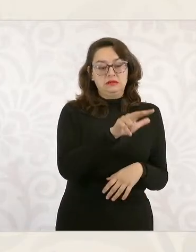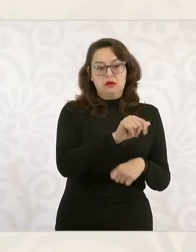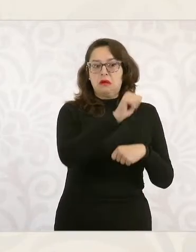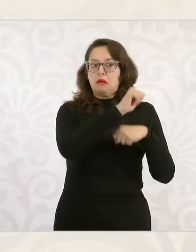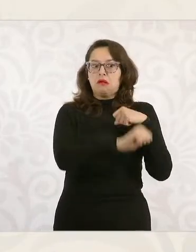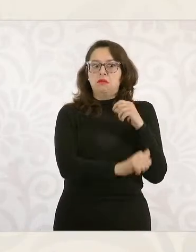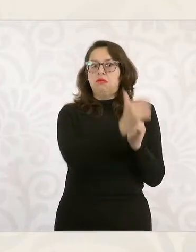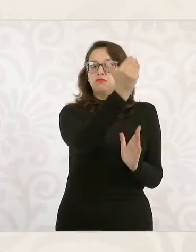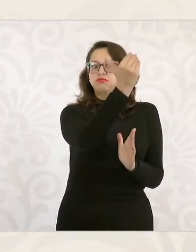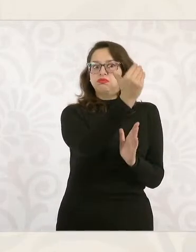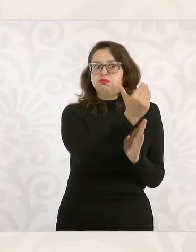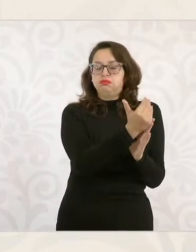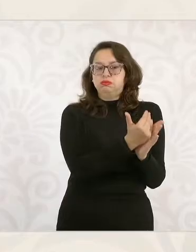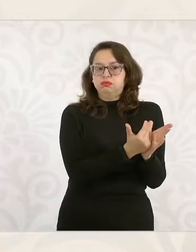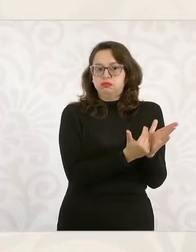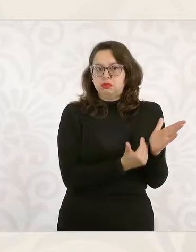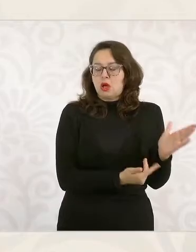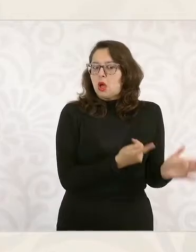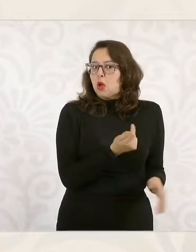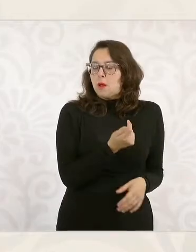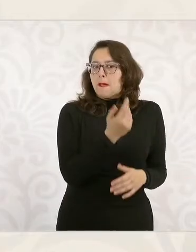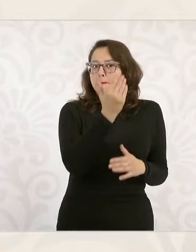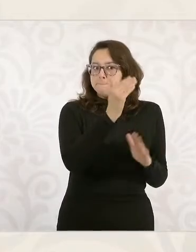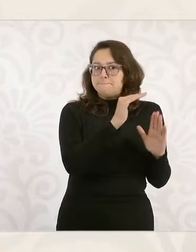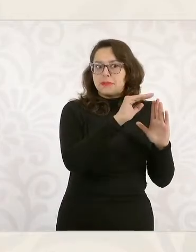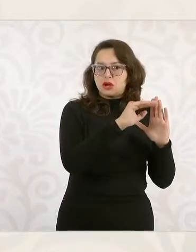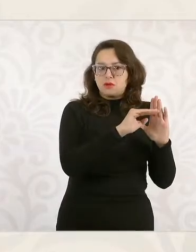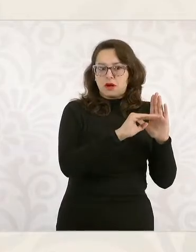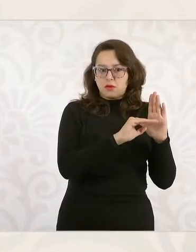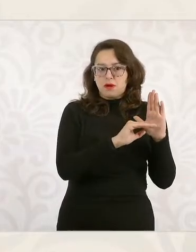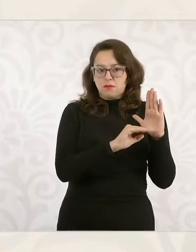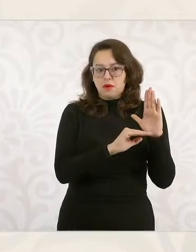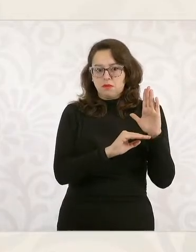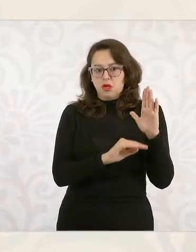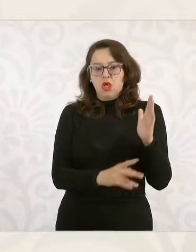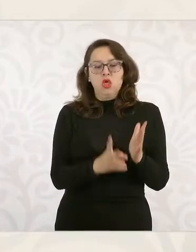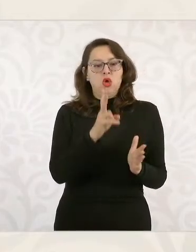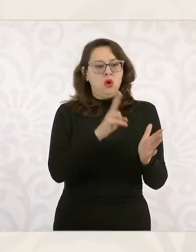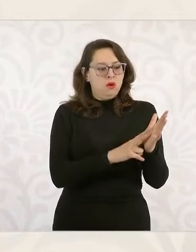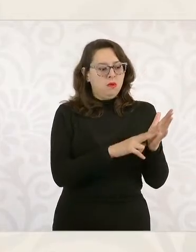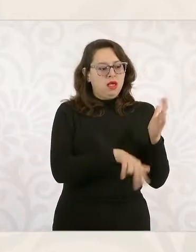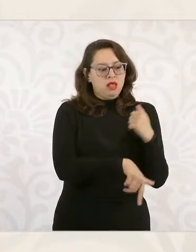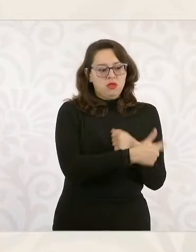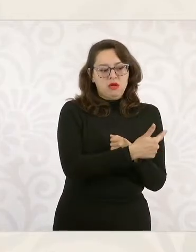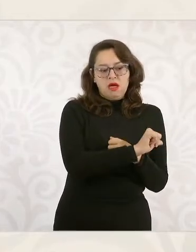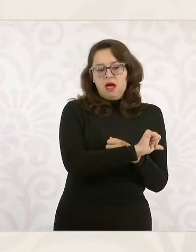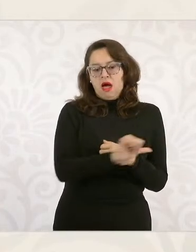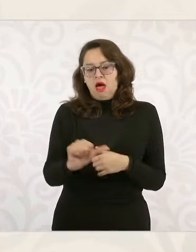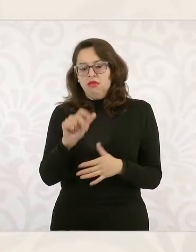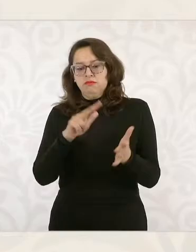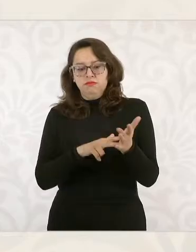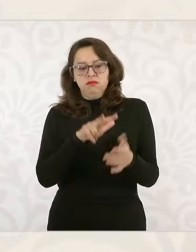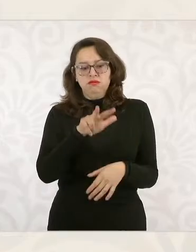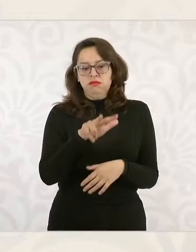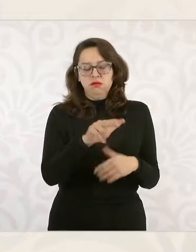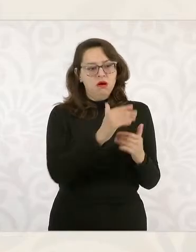a la baja el número de cirugías que se hacían en el IMSS desde 2012 hasta 2018, de